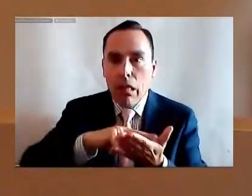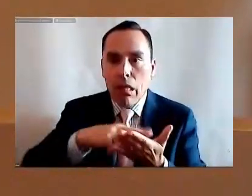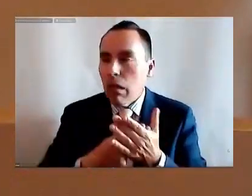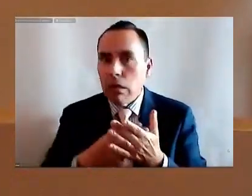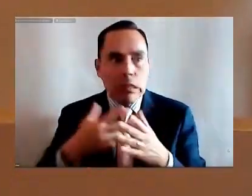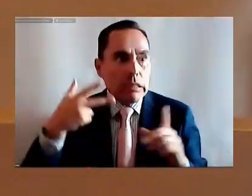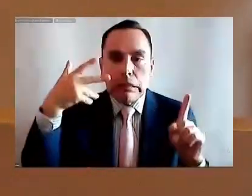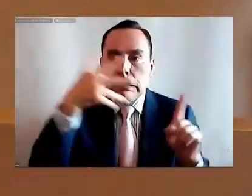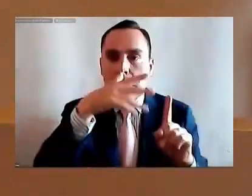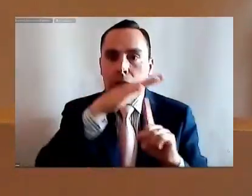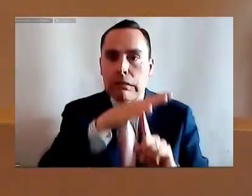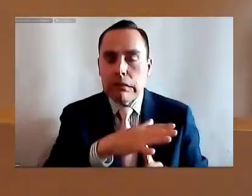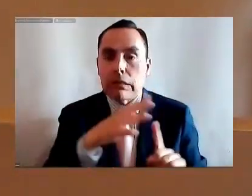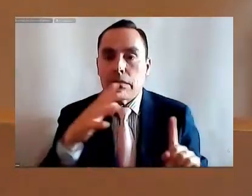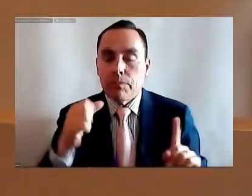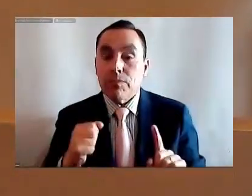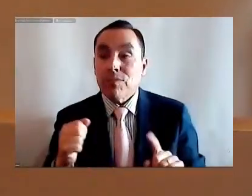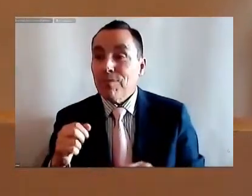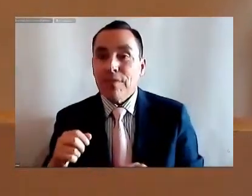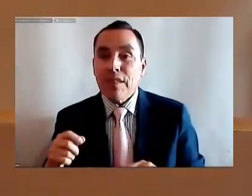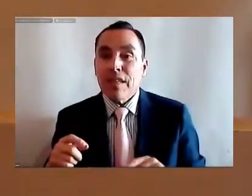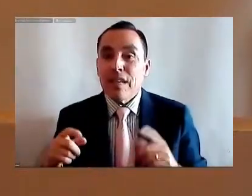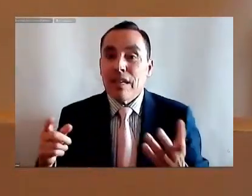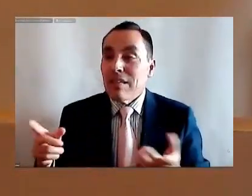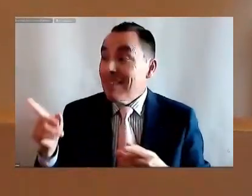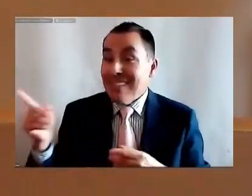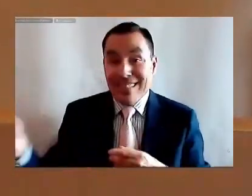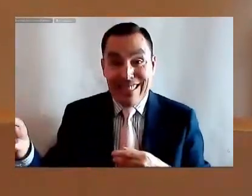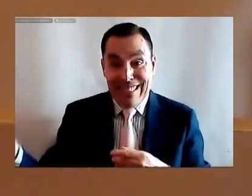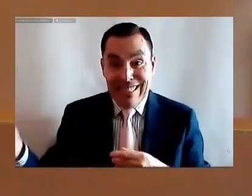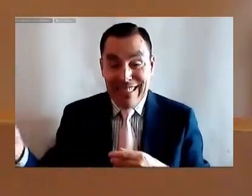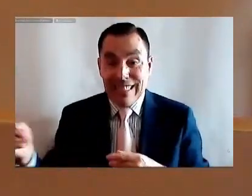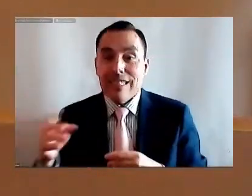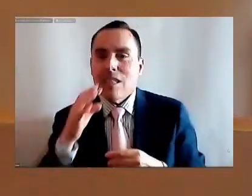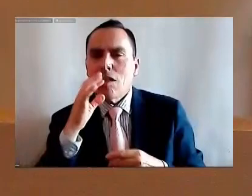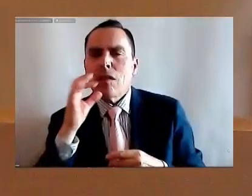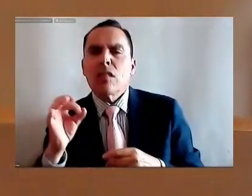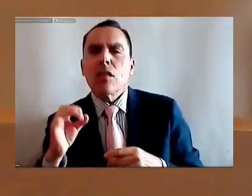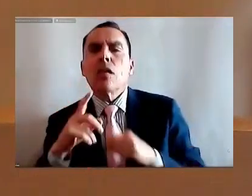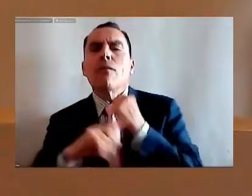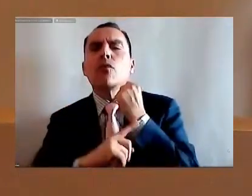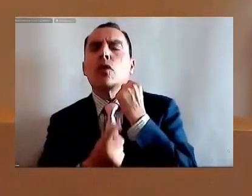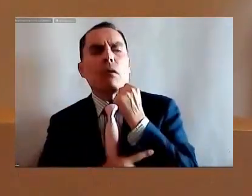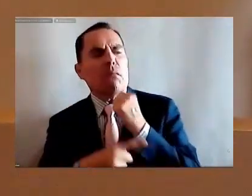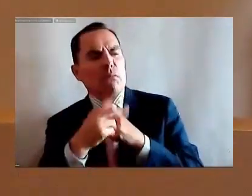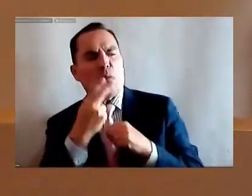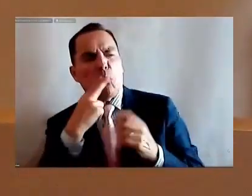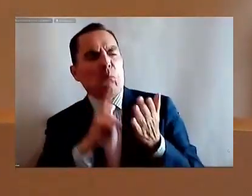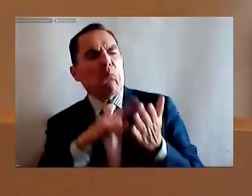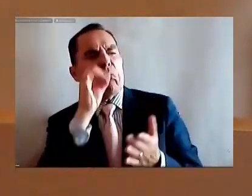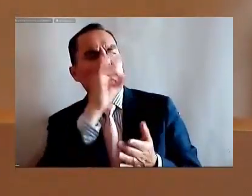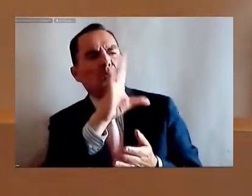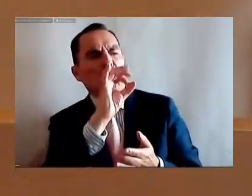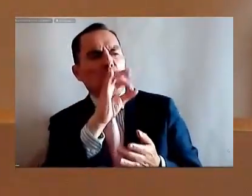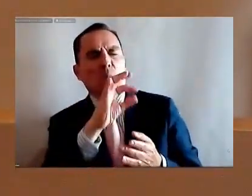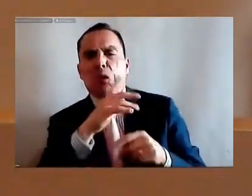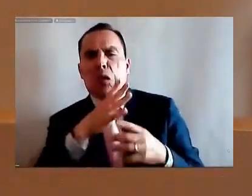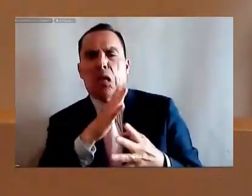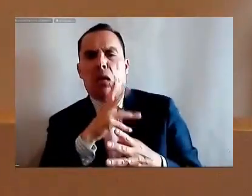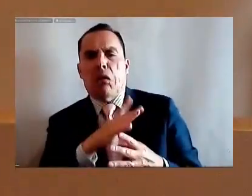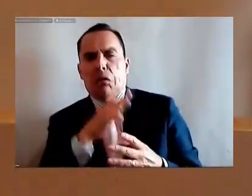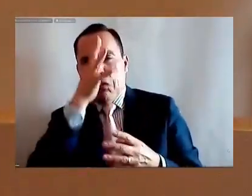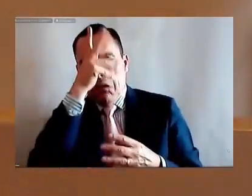Y la defensa de él es que ella era muy exagerada, que nadie puede tener temor con que te envíen 50 cartas de amor, que era un juego, además